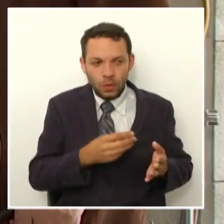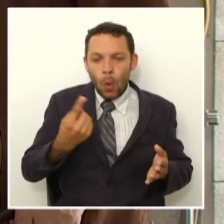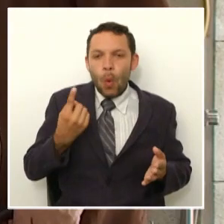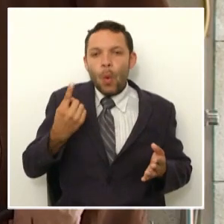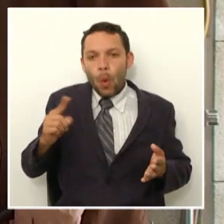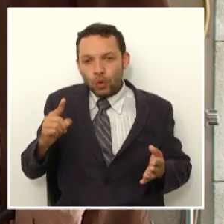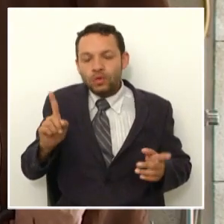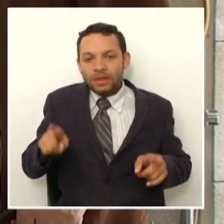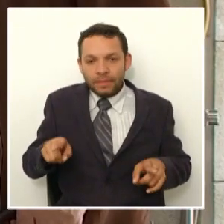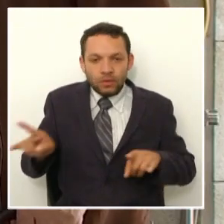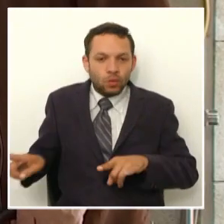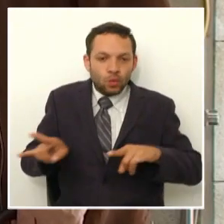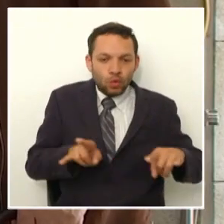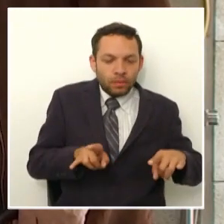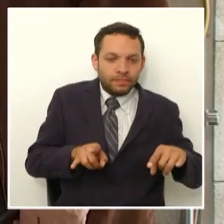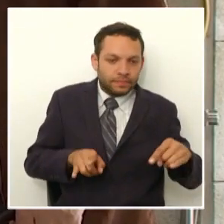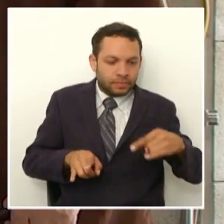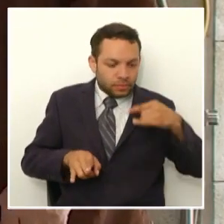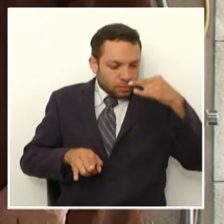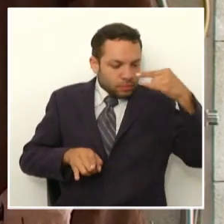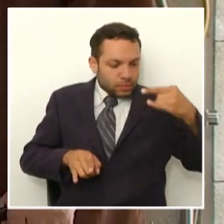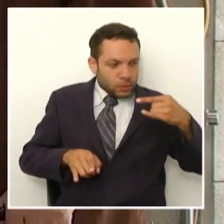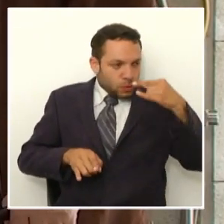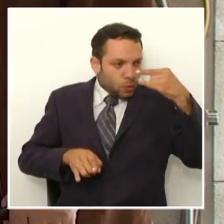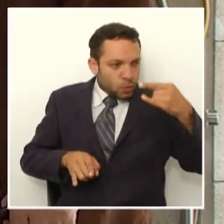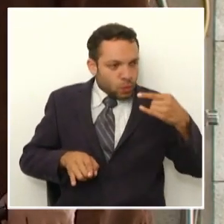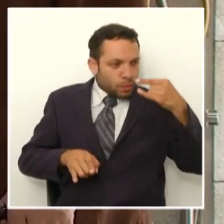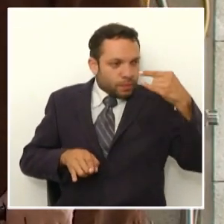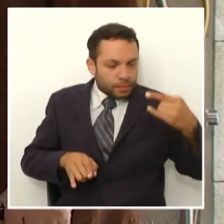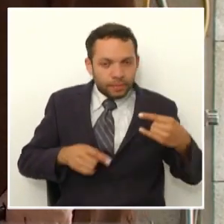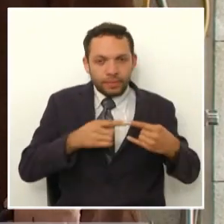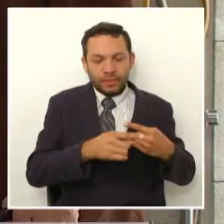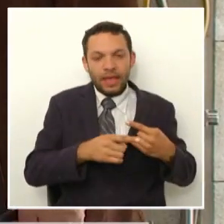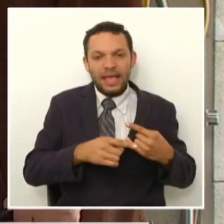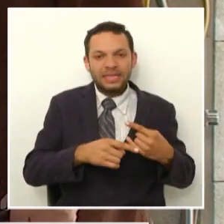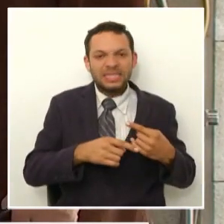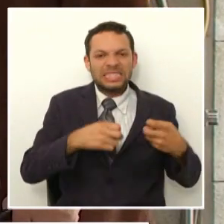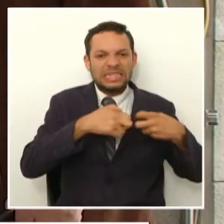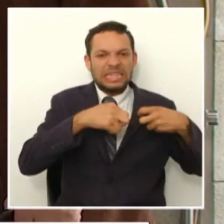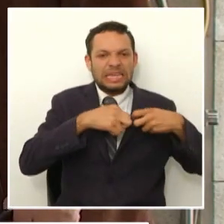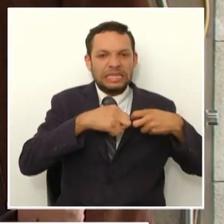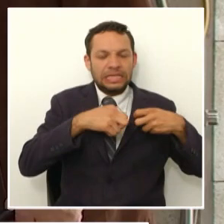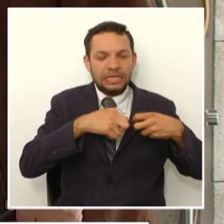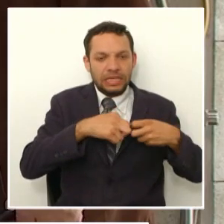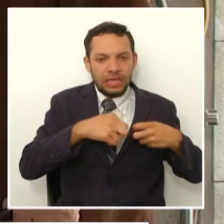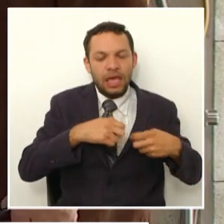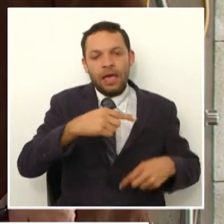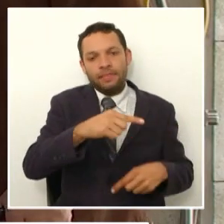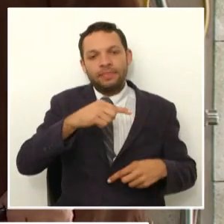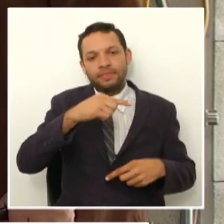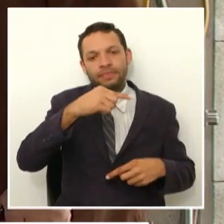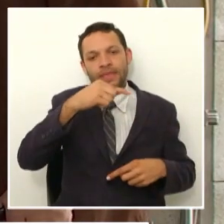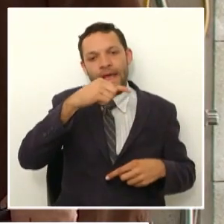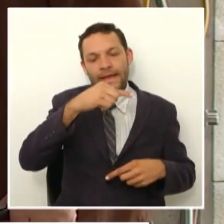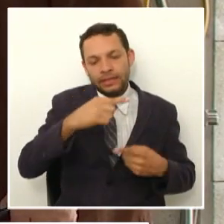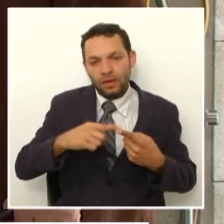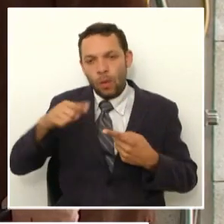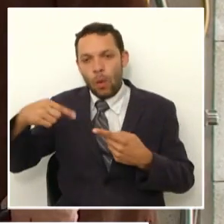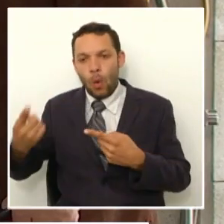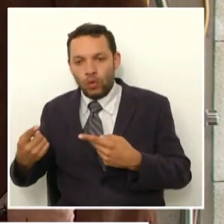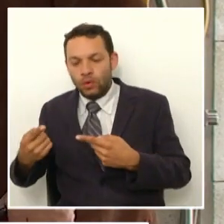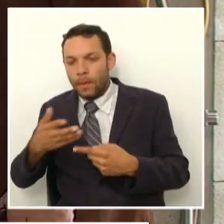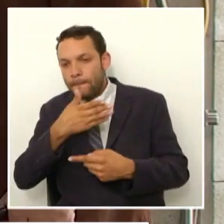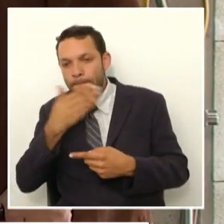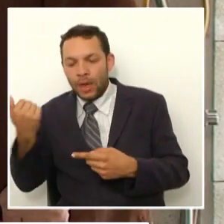el respirador. Este crea una presión negativa, ¿no?, en los pulmones desde afuera, y el otro equipo crea